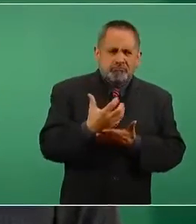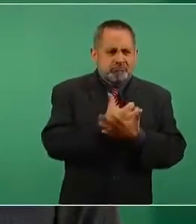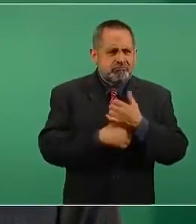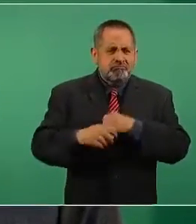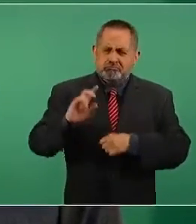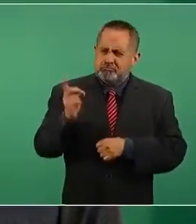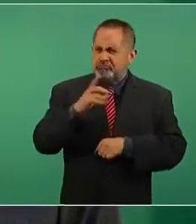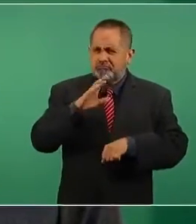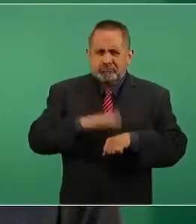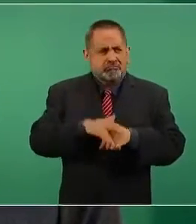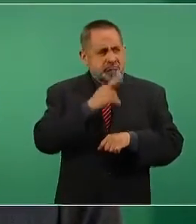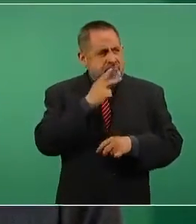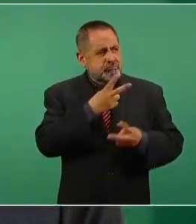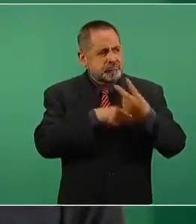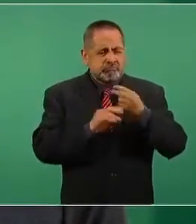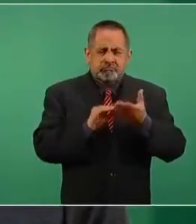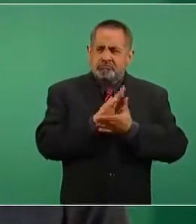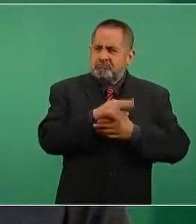ahí viene la inversión,